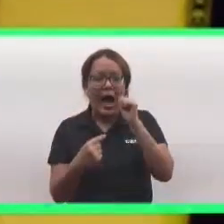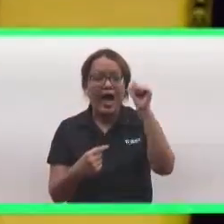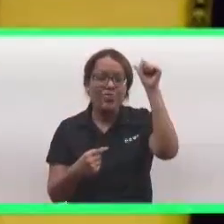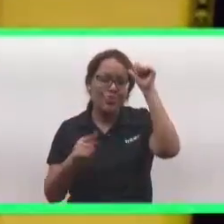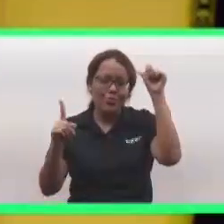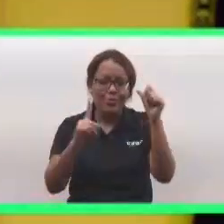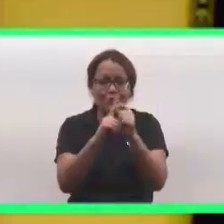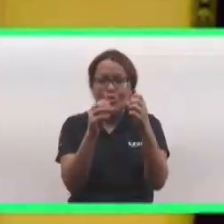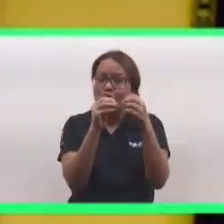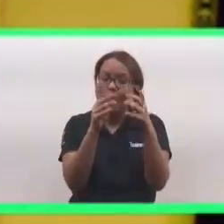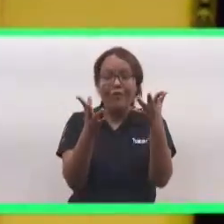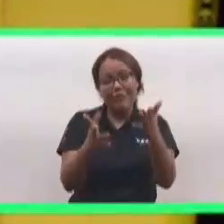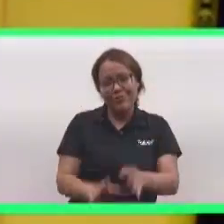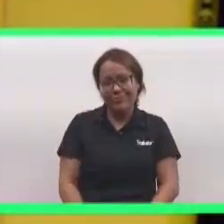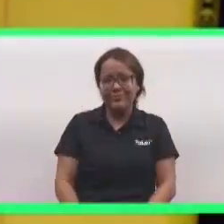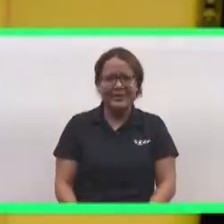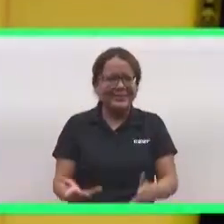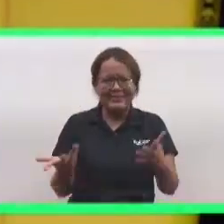mete ella.